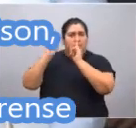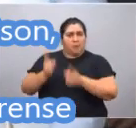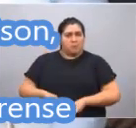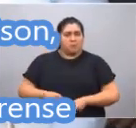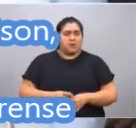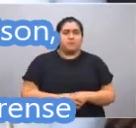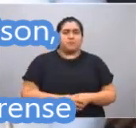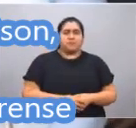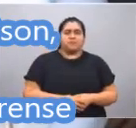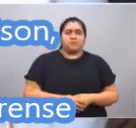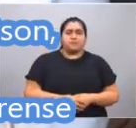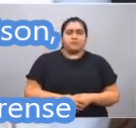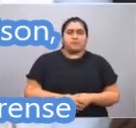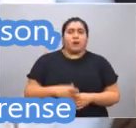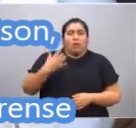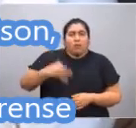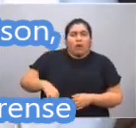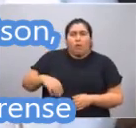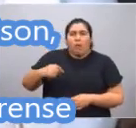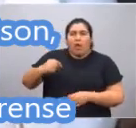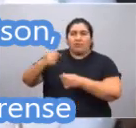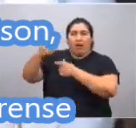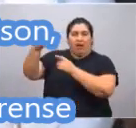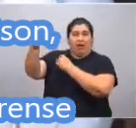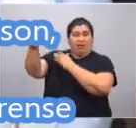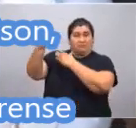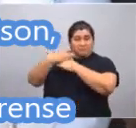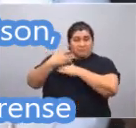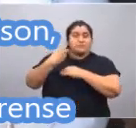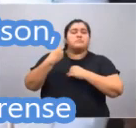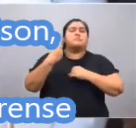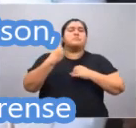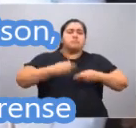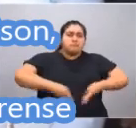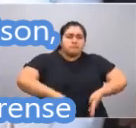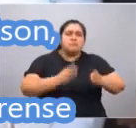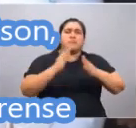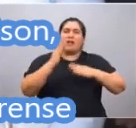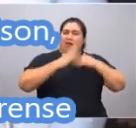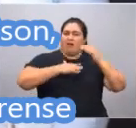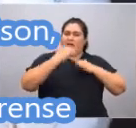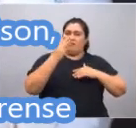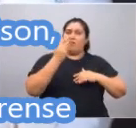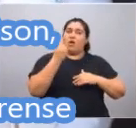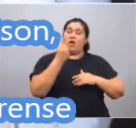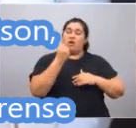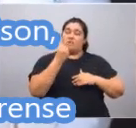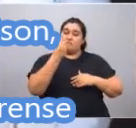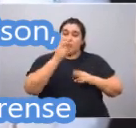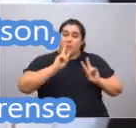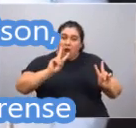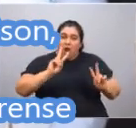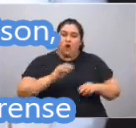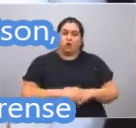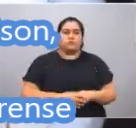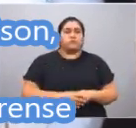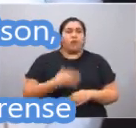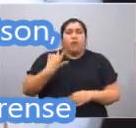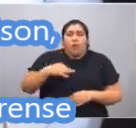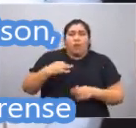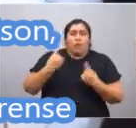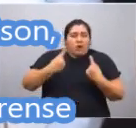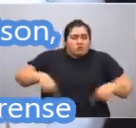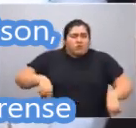también que nos transfieran la autopista Perón, que nos transfieran grandes obras